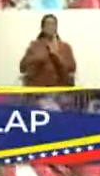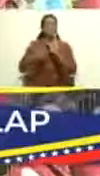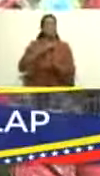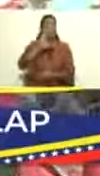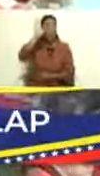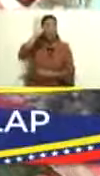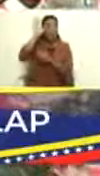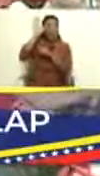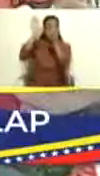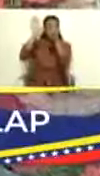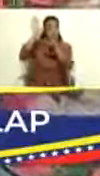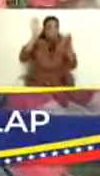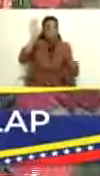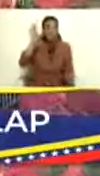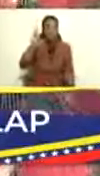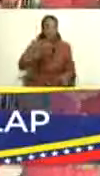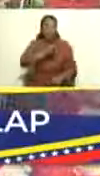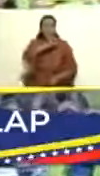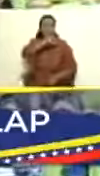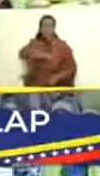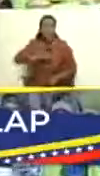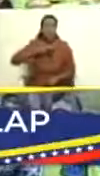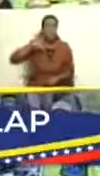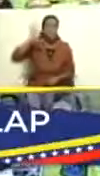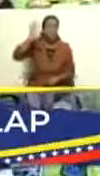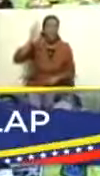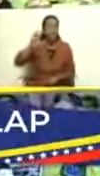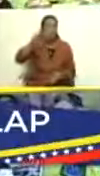¡Levanten la mano los que aman la patria!